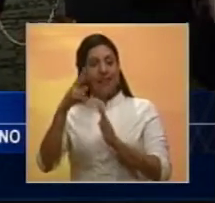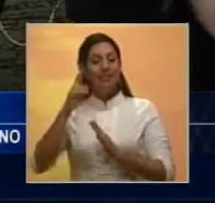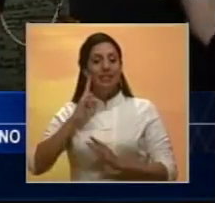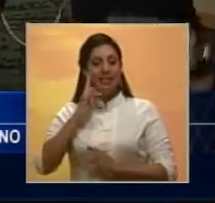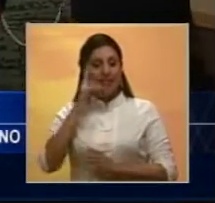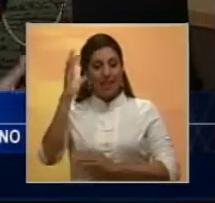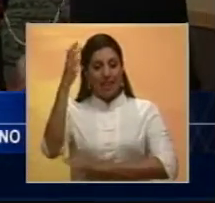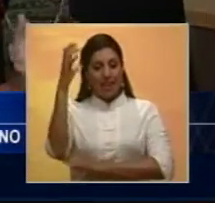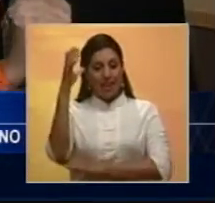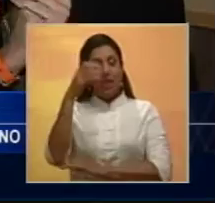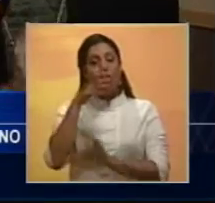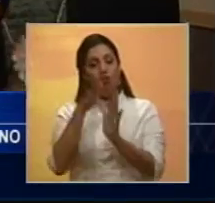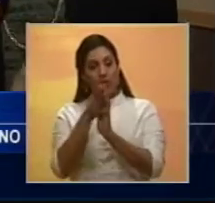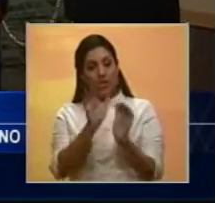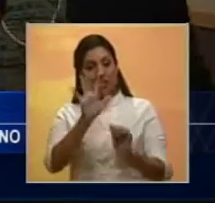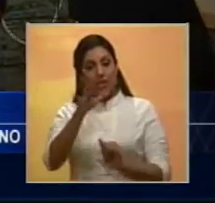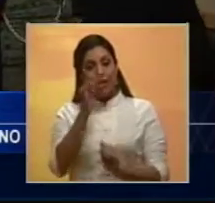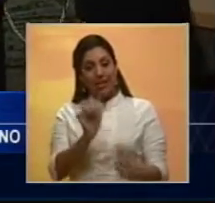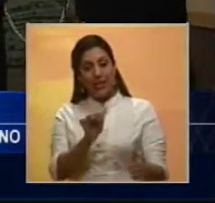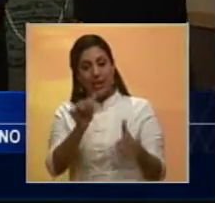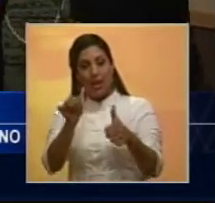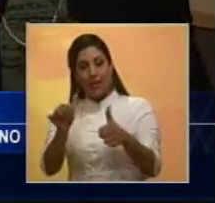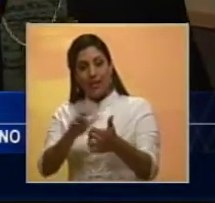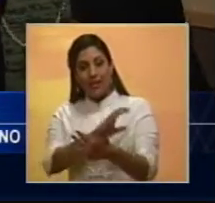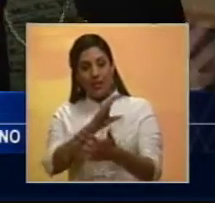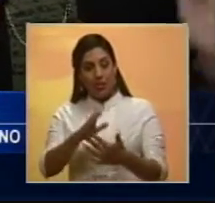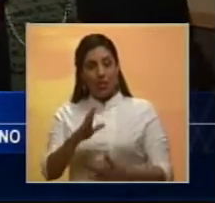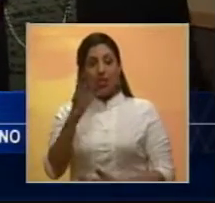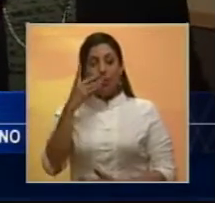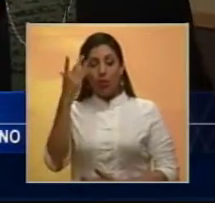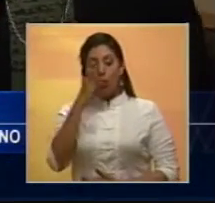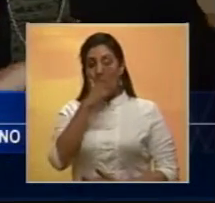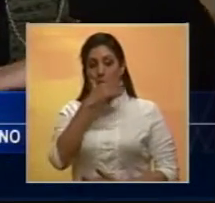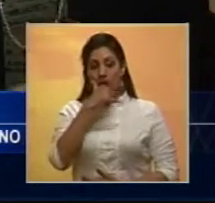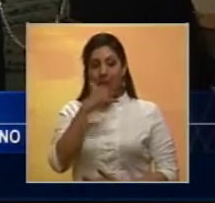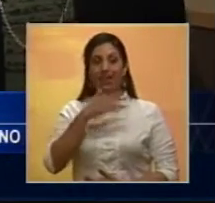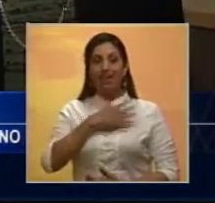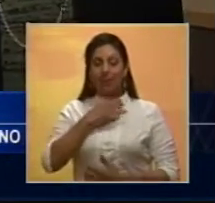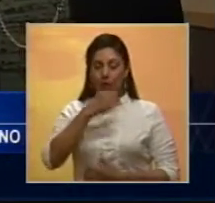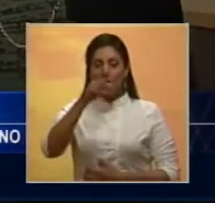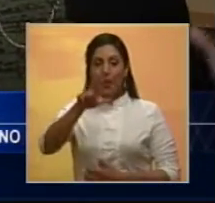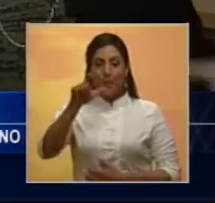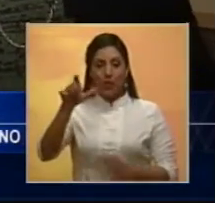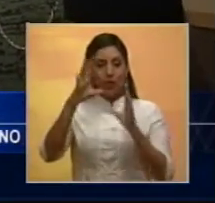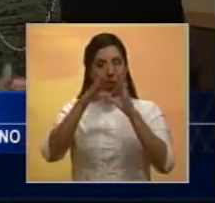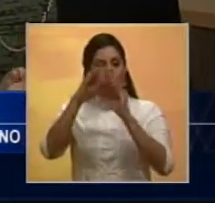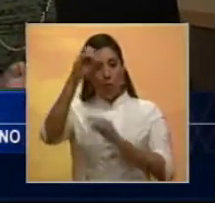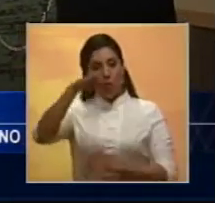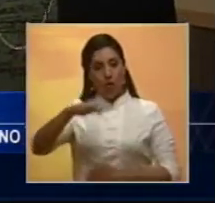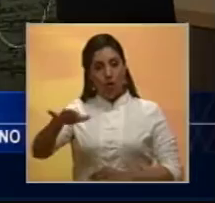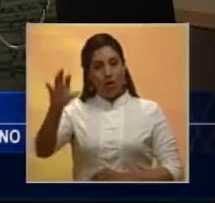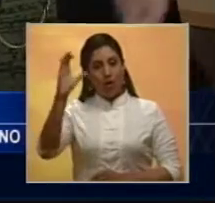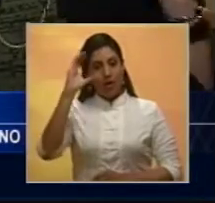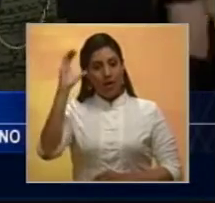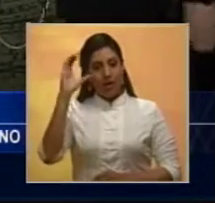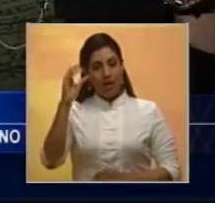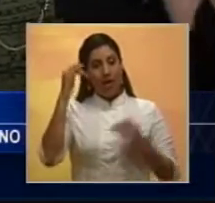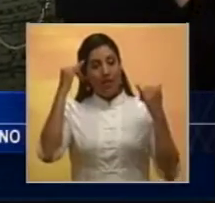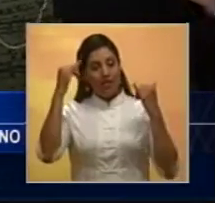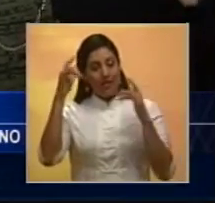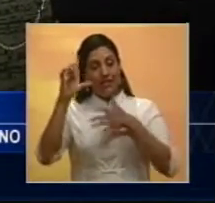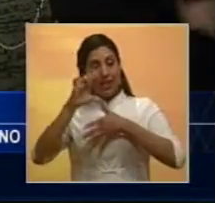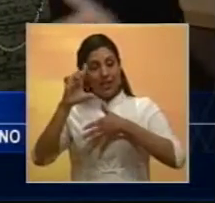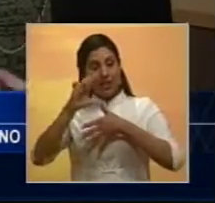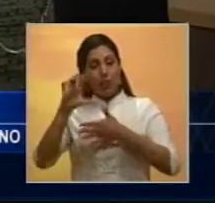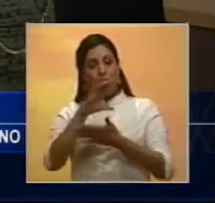a las 5 de la tarde. Estaremos iniciando pues este concierto que sin duda alguna le encantará a todo el pueblo de Caracas. El Festival